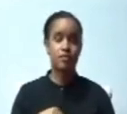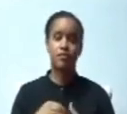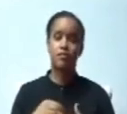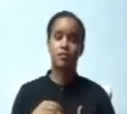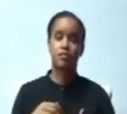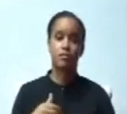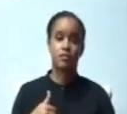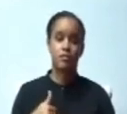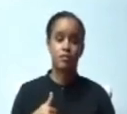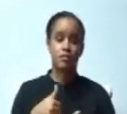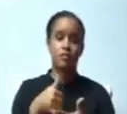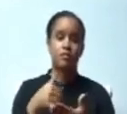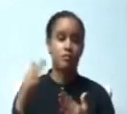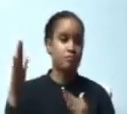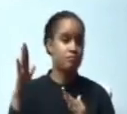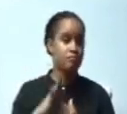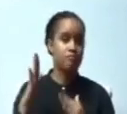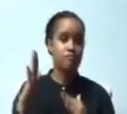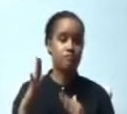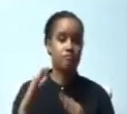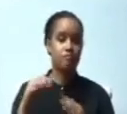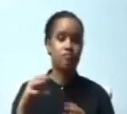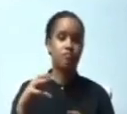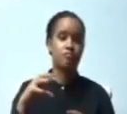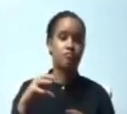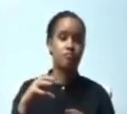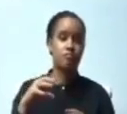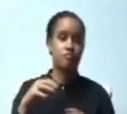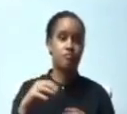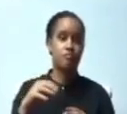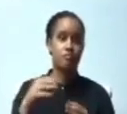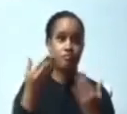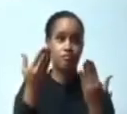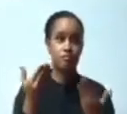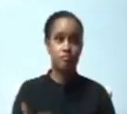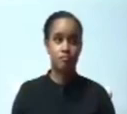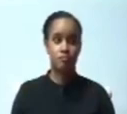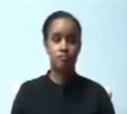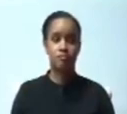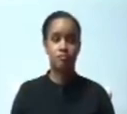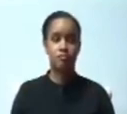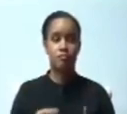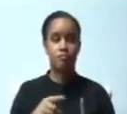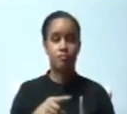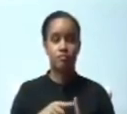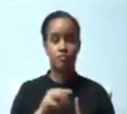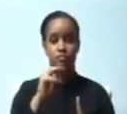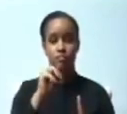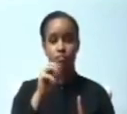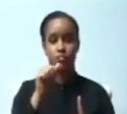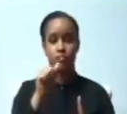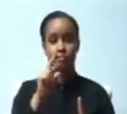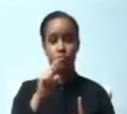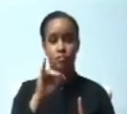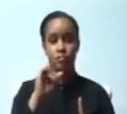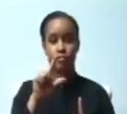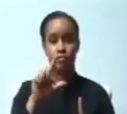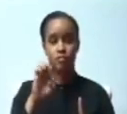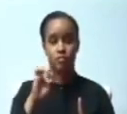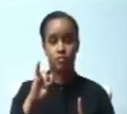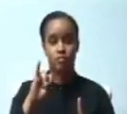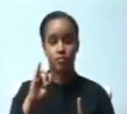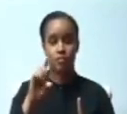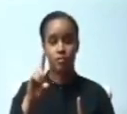destacar, resaltar la presencia de nuestra Marilady Paulino, de la provincia Peravia